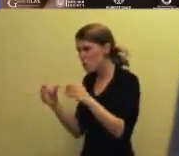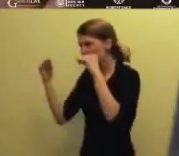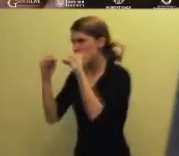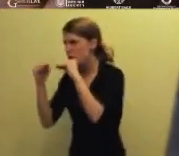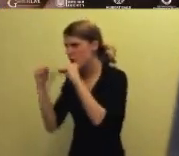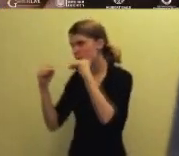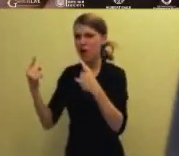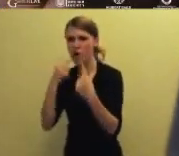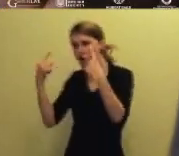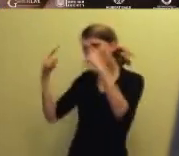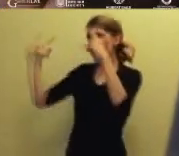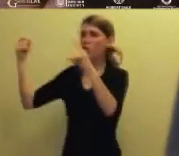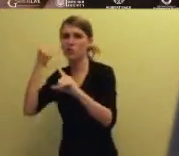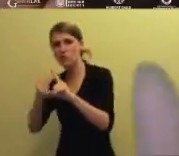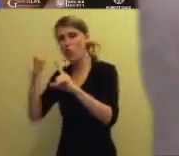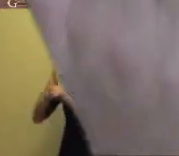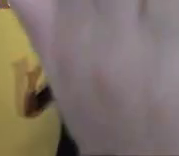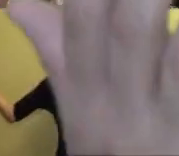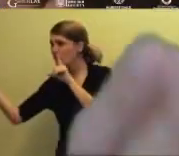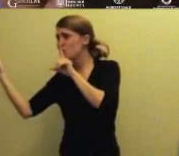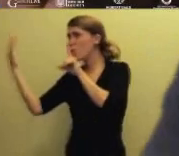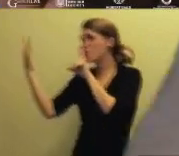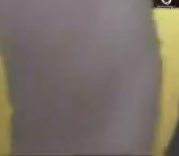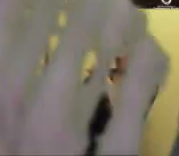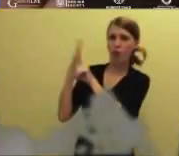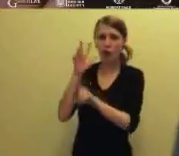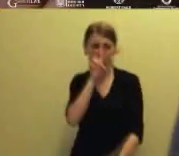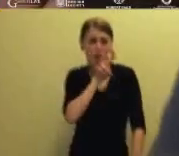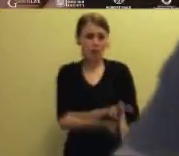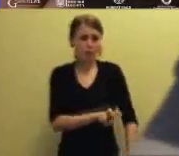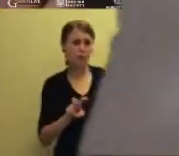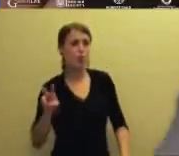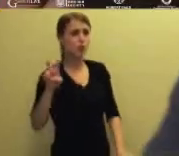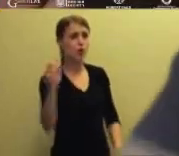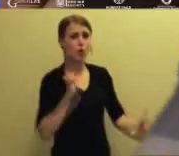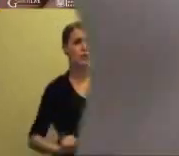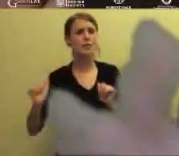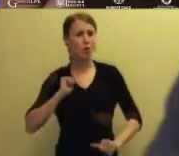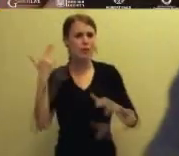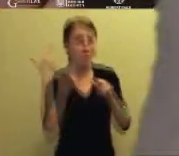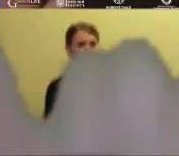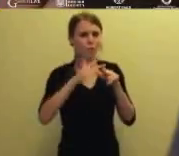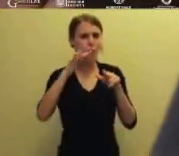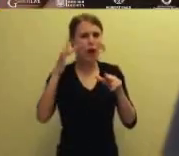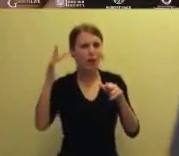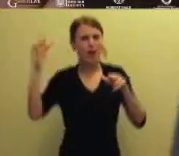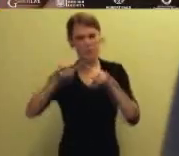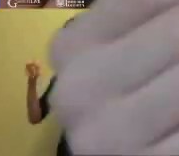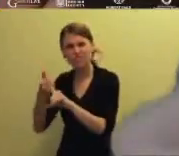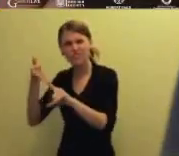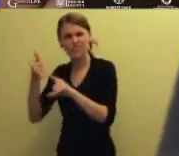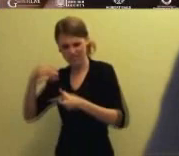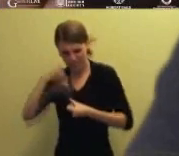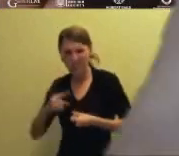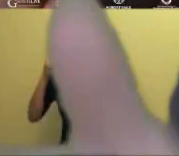supuesto sobre todo porque sigue también esto es una cosa muy llamativa estamos perdiendo el culo por decir uy qué película más diferente más innovadora más pollas en vinagre